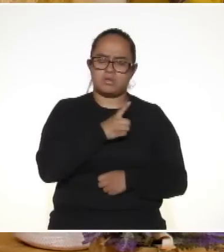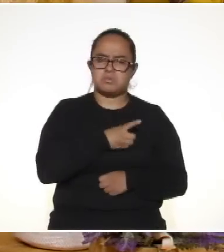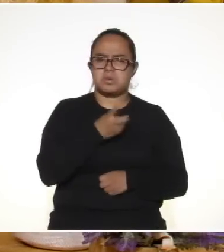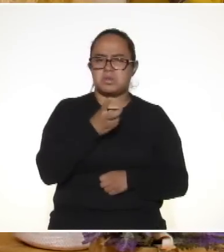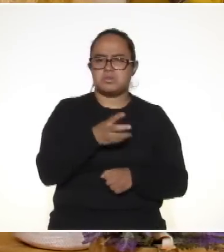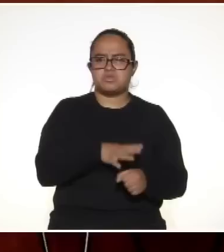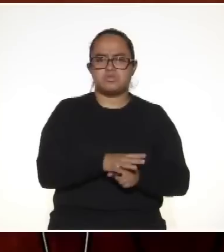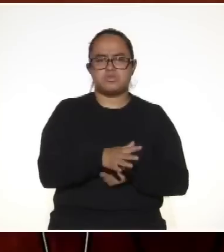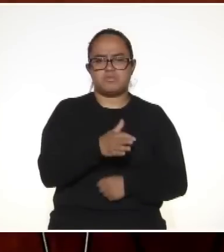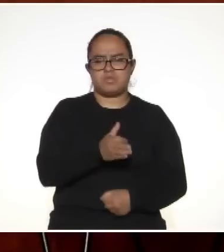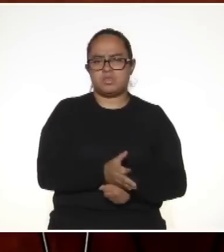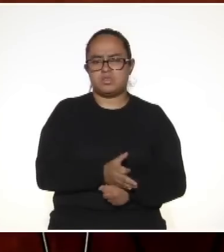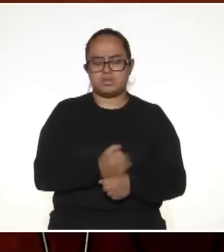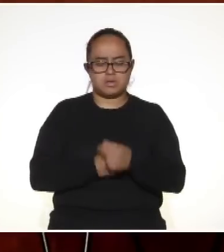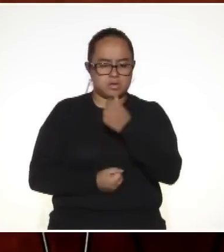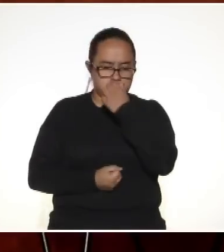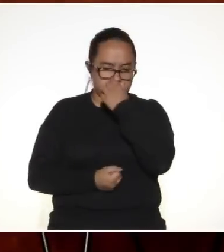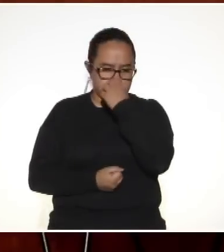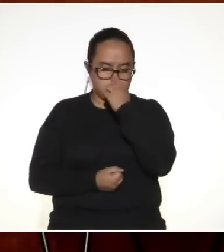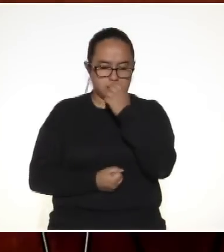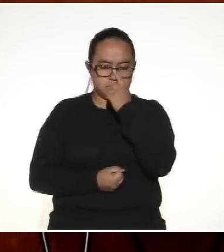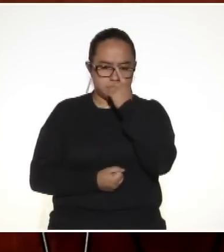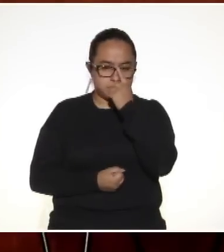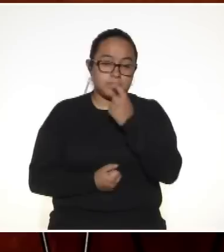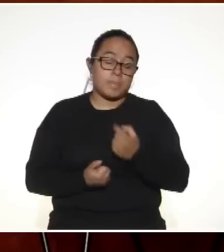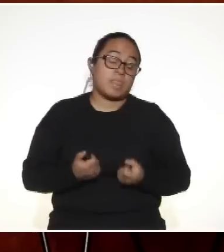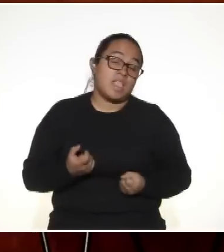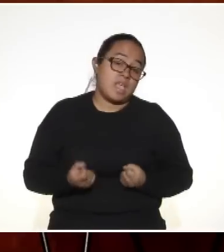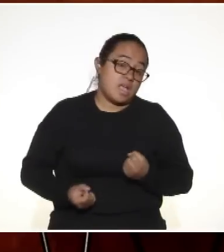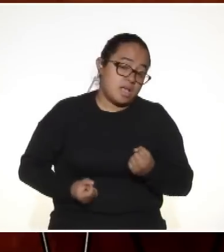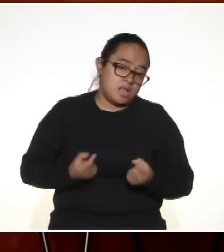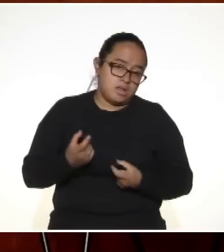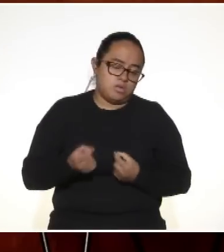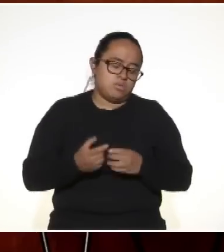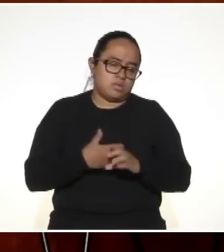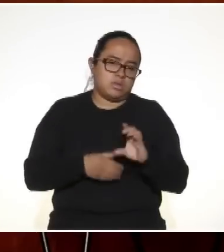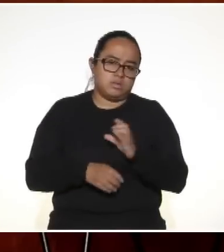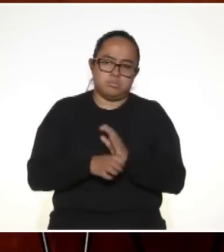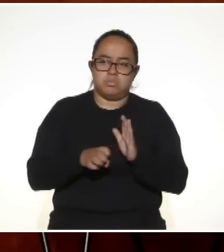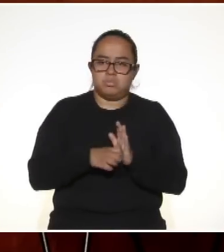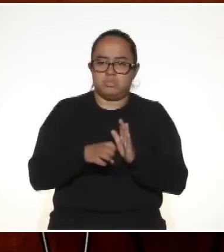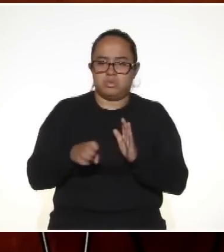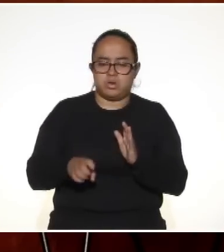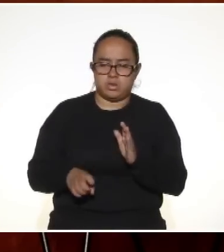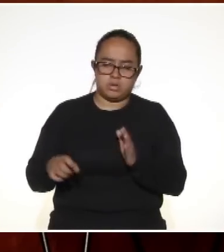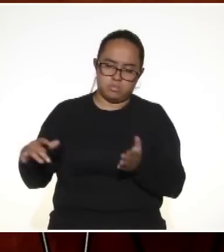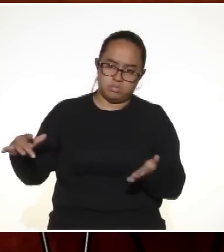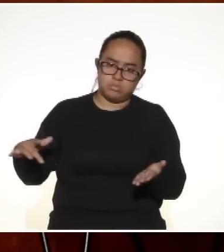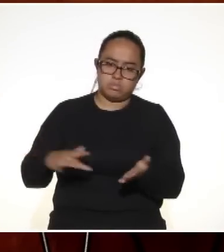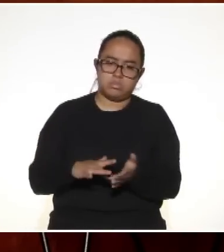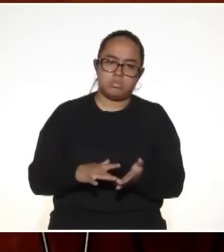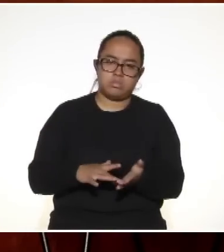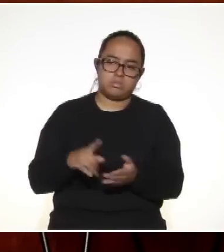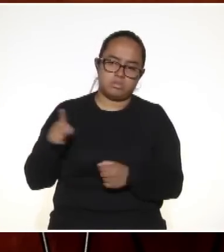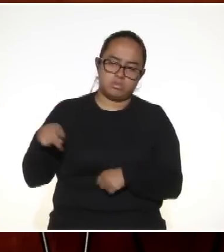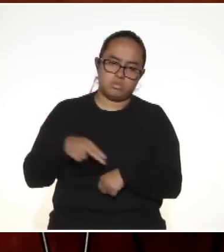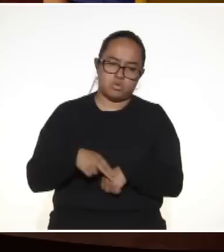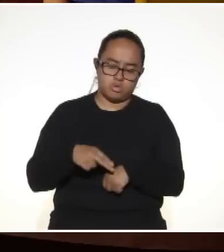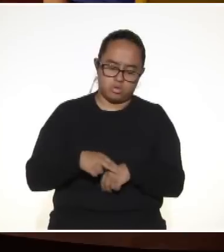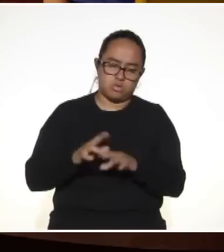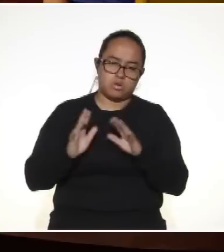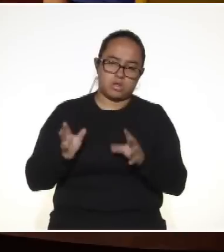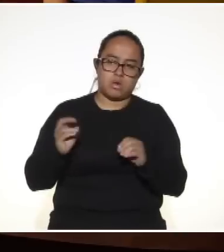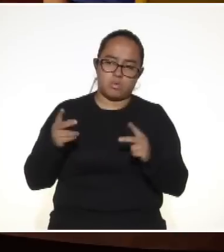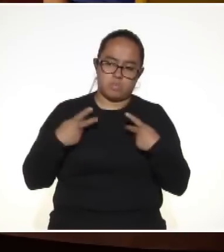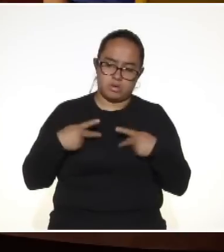que suficiente y bajo ciertas circunstancias, incluso ya con el apoyo del médico o